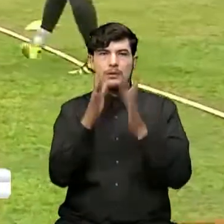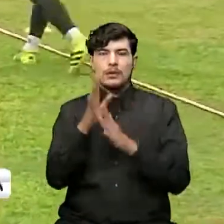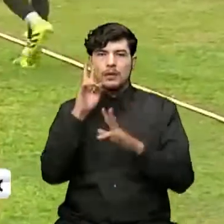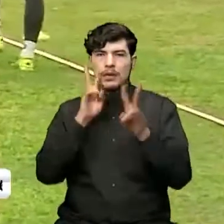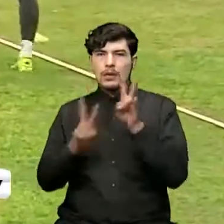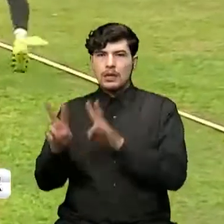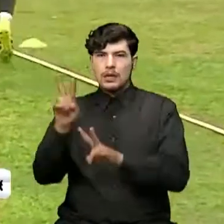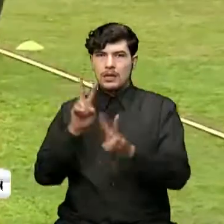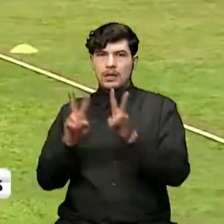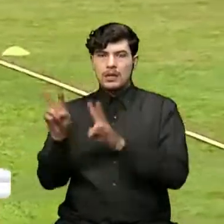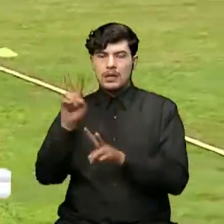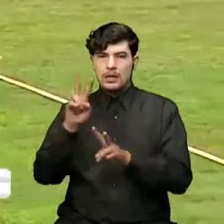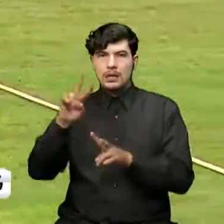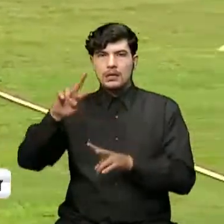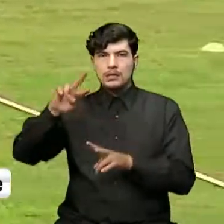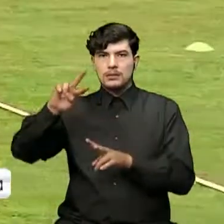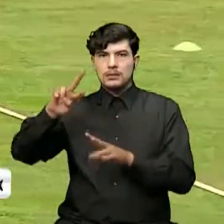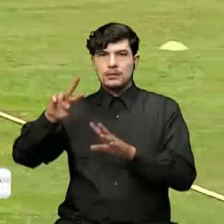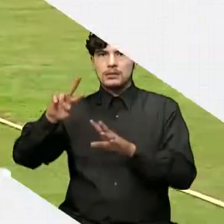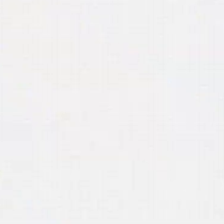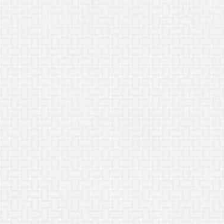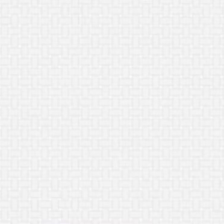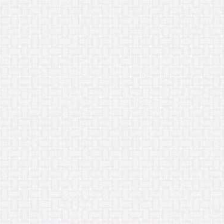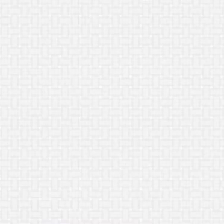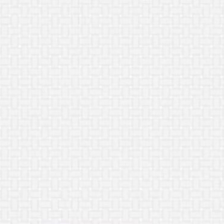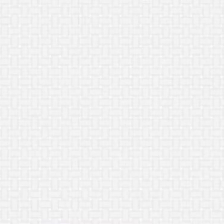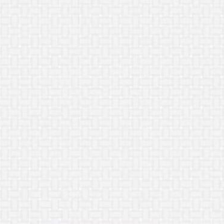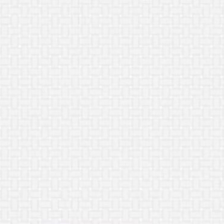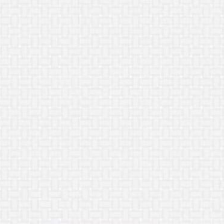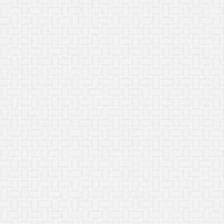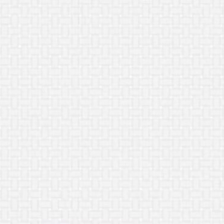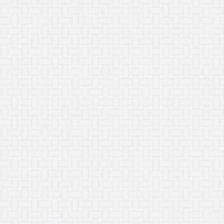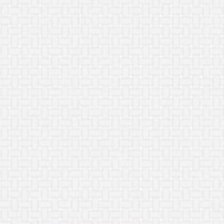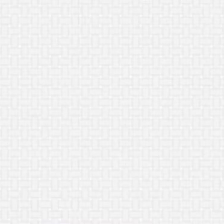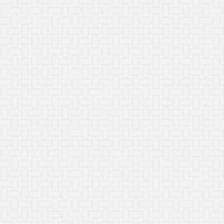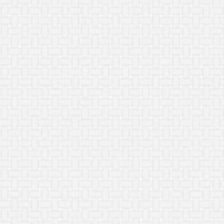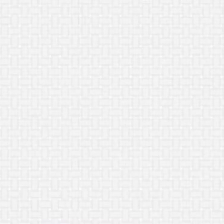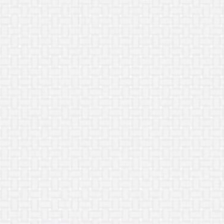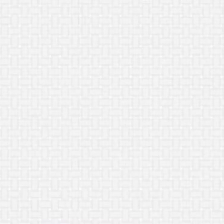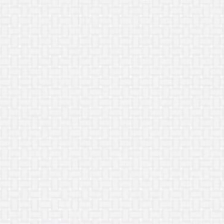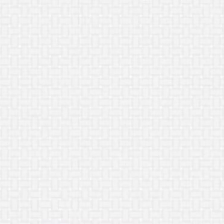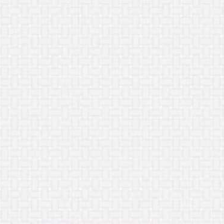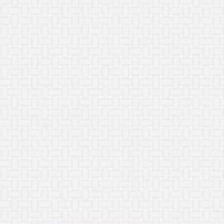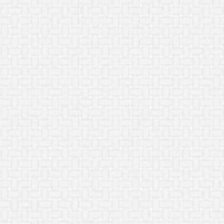en la séptima jornada del torneo de ascenso ganando puntocom